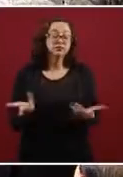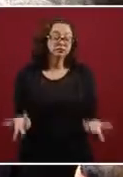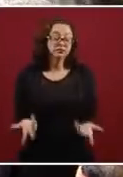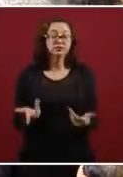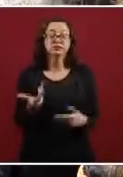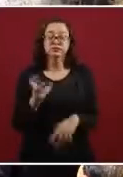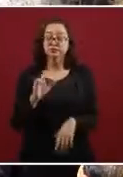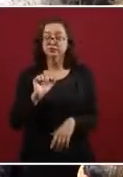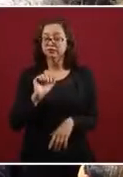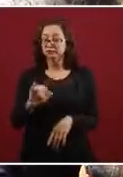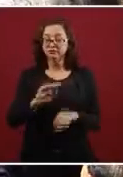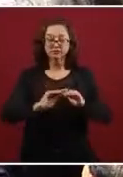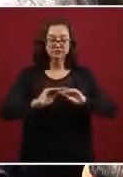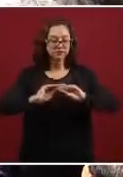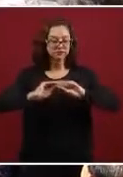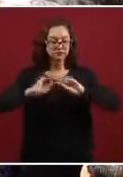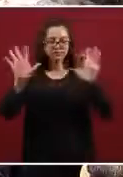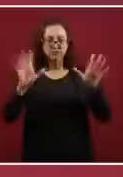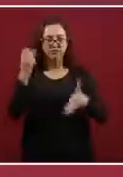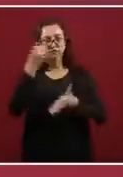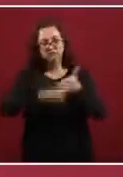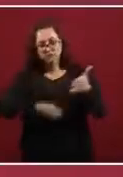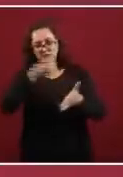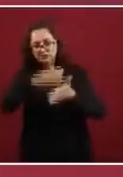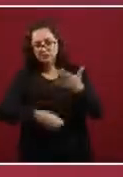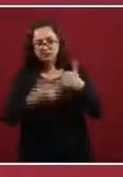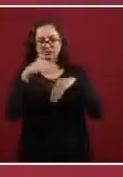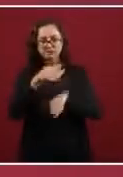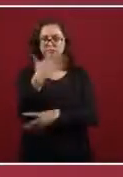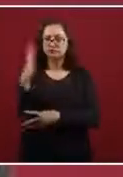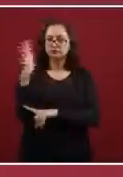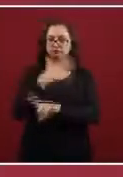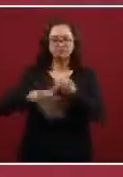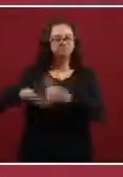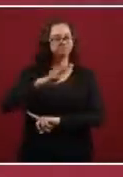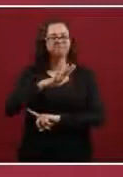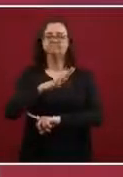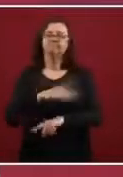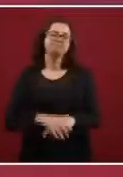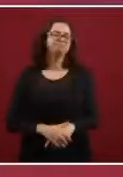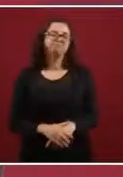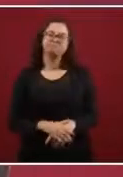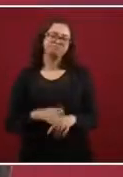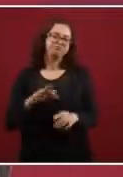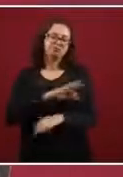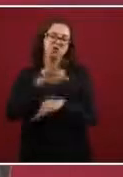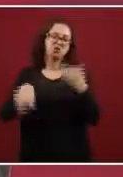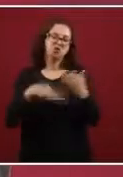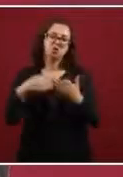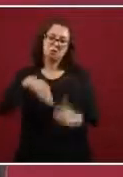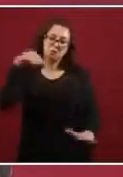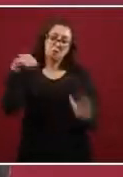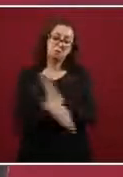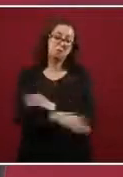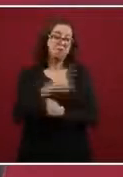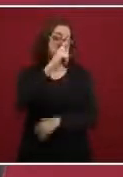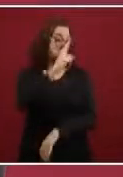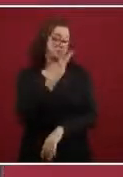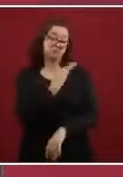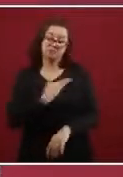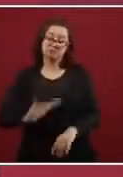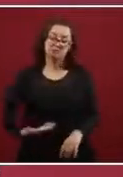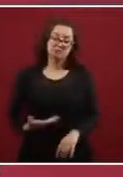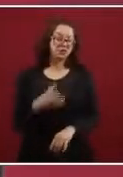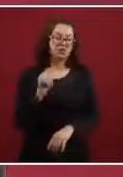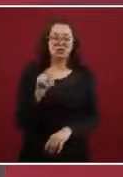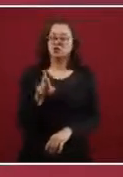era claro que cualquier insistencia al respecto sería tema para que todo se viniera abajo, porque el presidente Trump tiene opiniones muy fuertes al